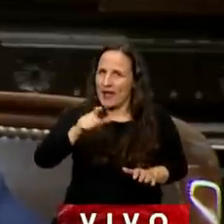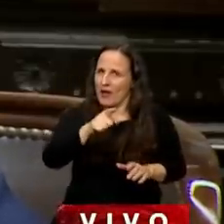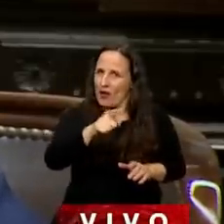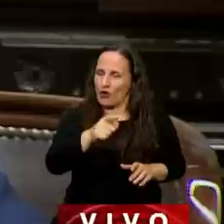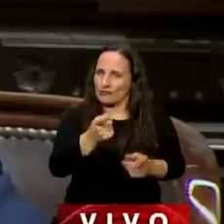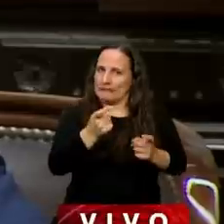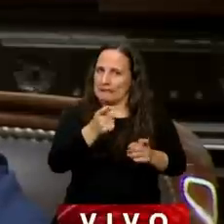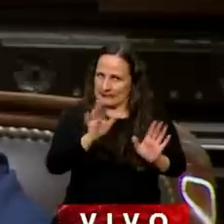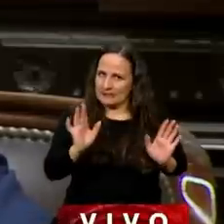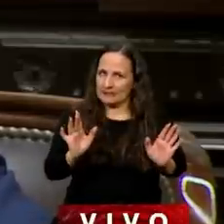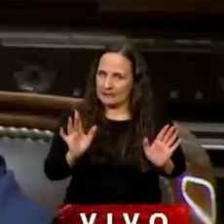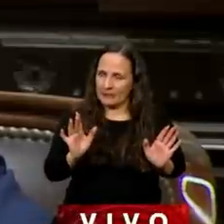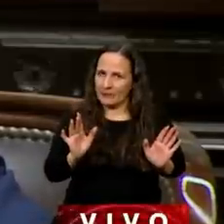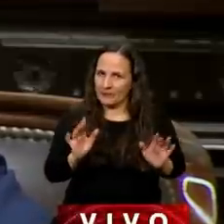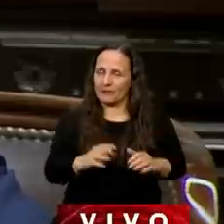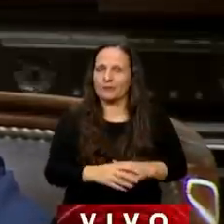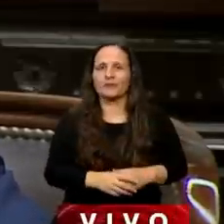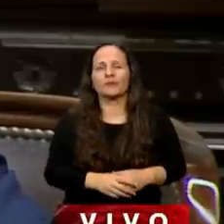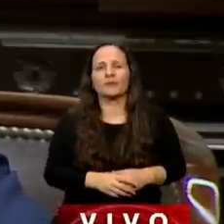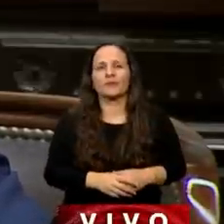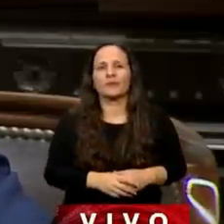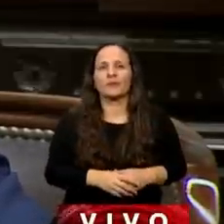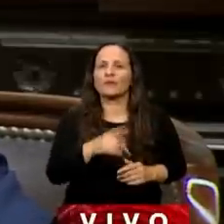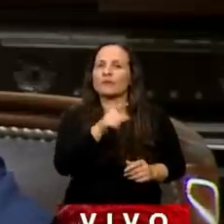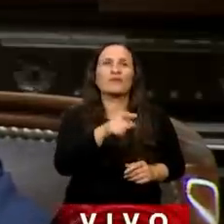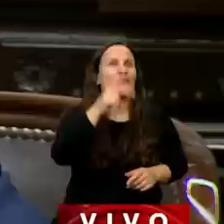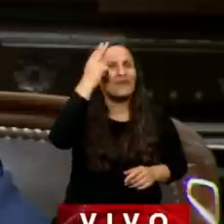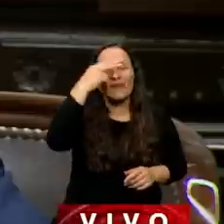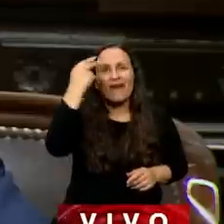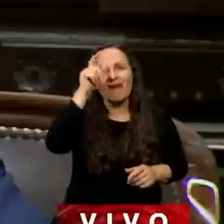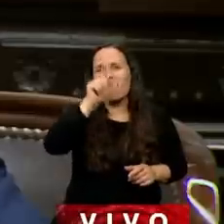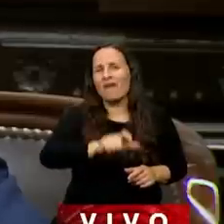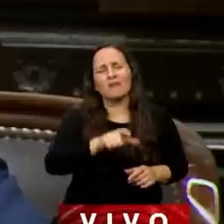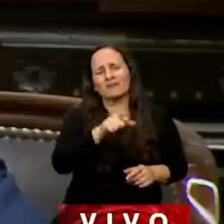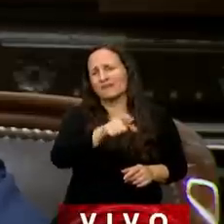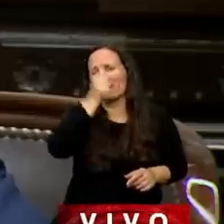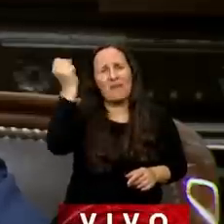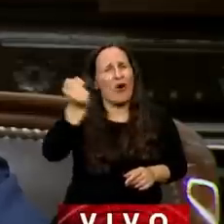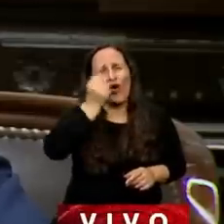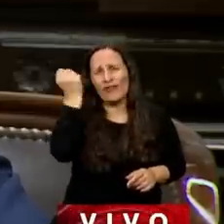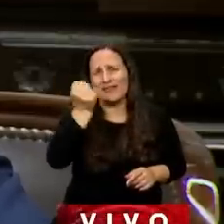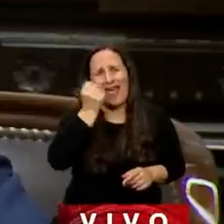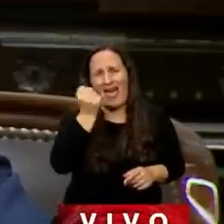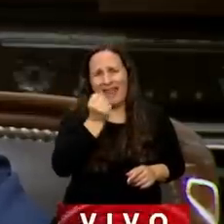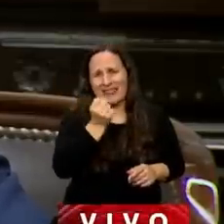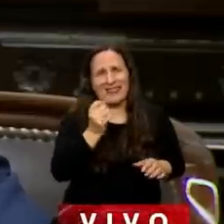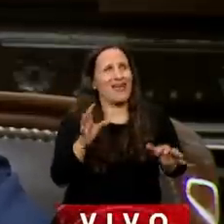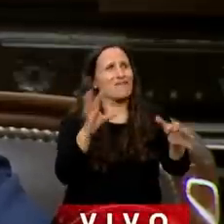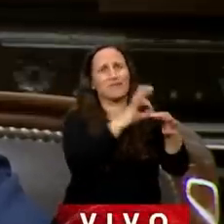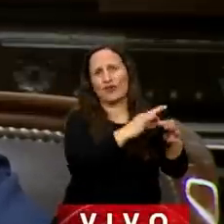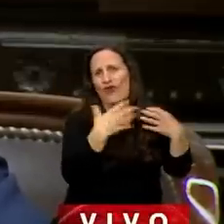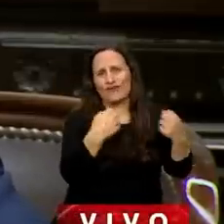tienen. Ellos son un actor indispensable e importante en el sistema de